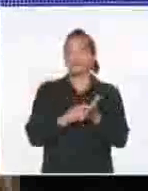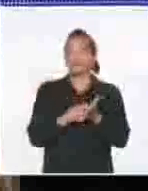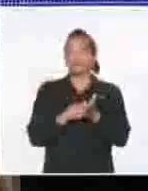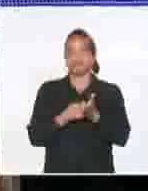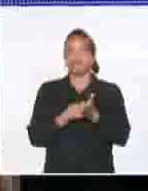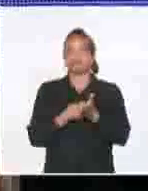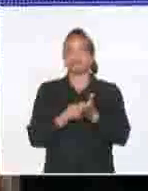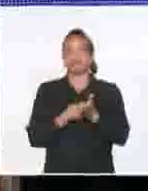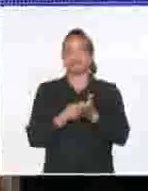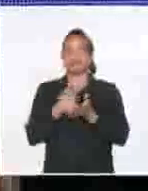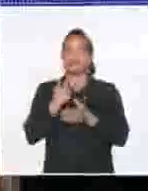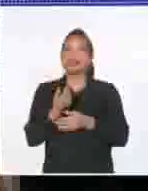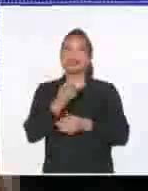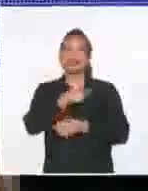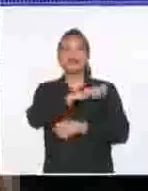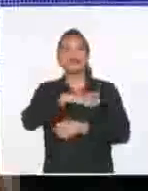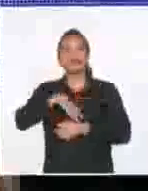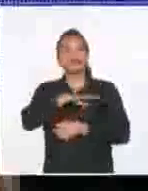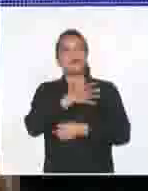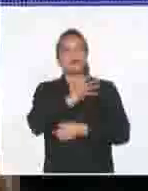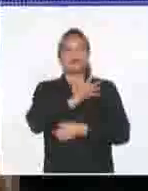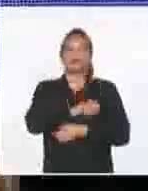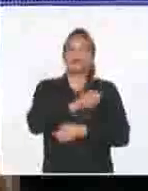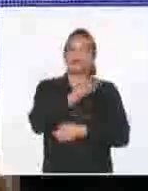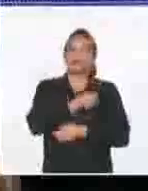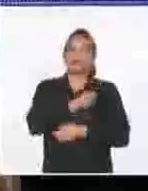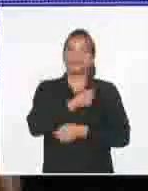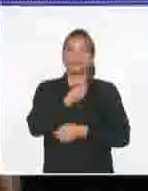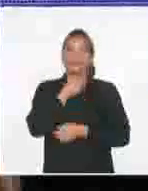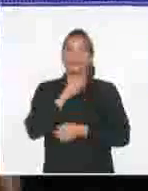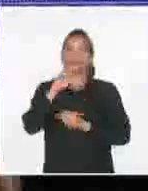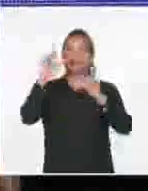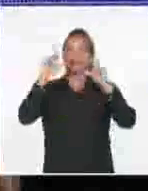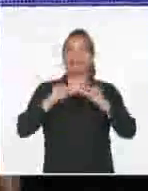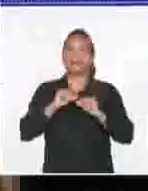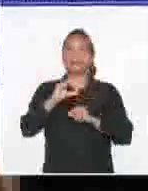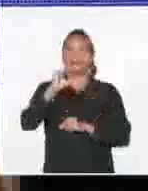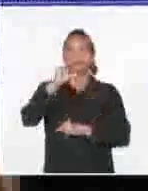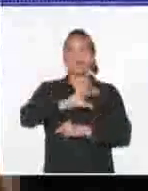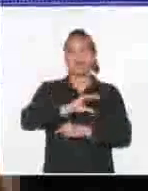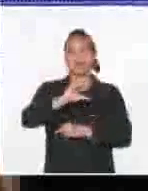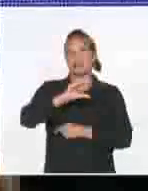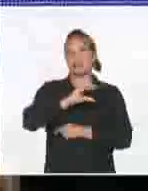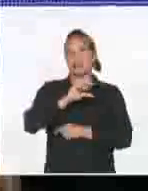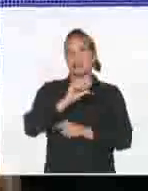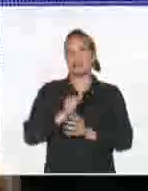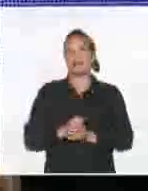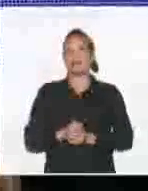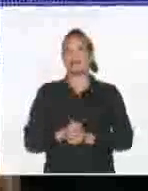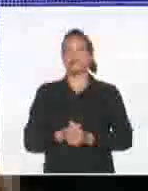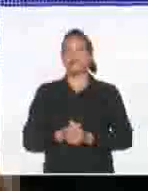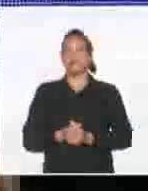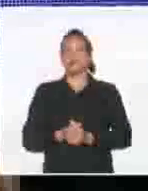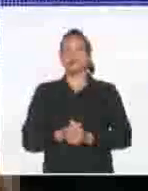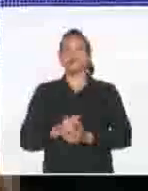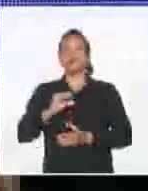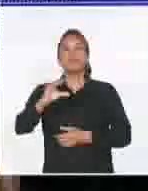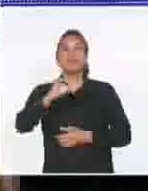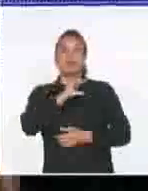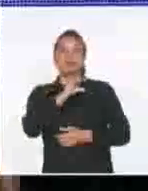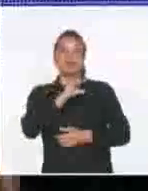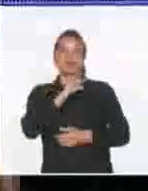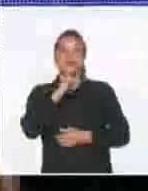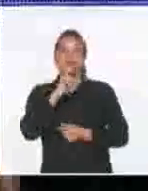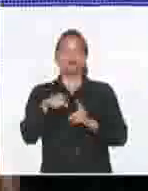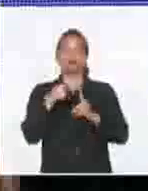y deprimir los salarios reales y nominales, es decir, los salarios y su